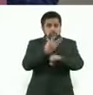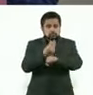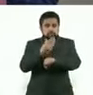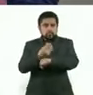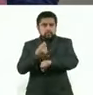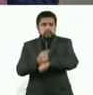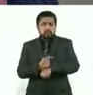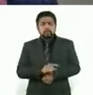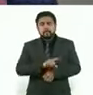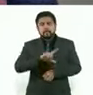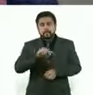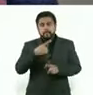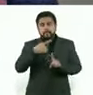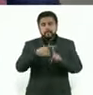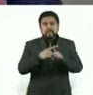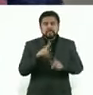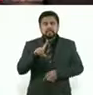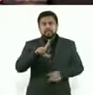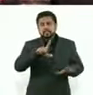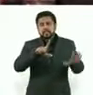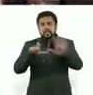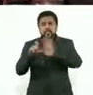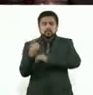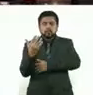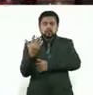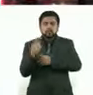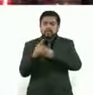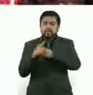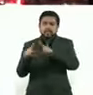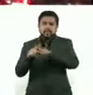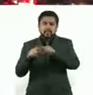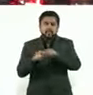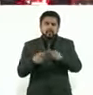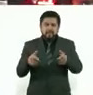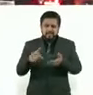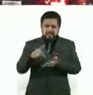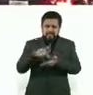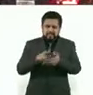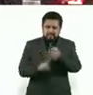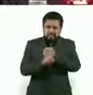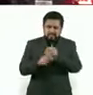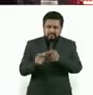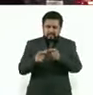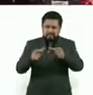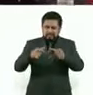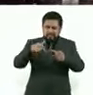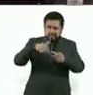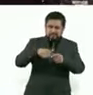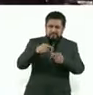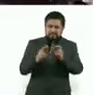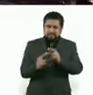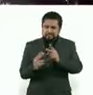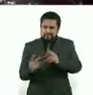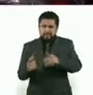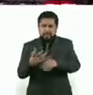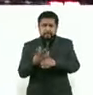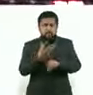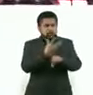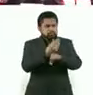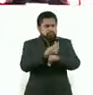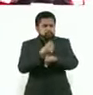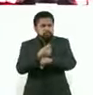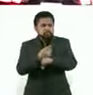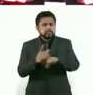se atendieron 750 baches que representaron cerca de 12 mil metros cuadrados de superficie.